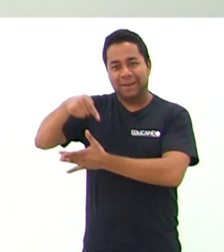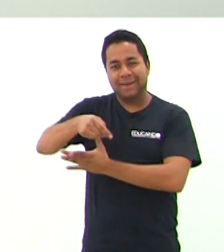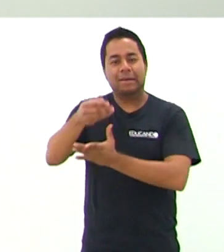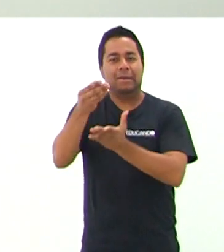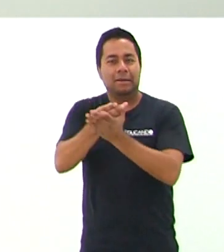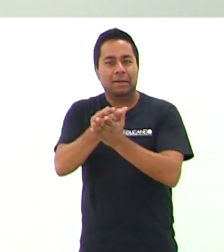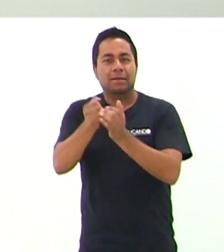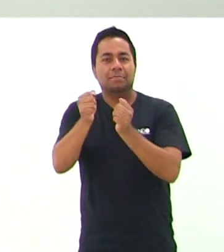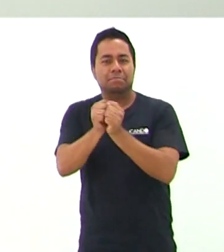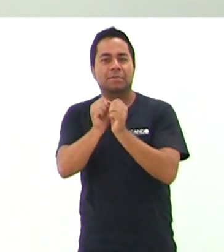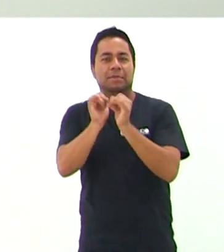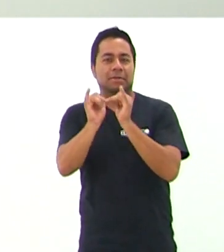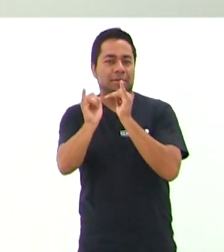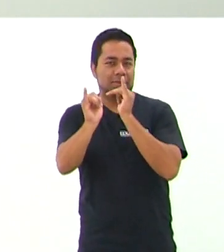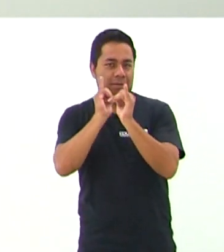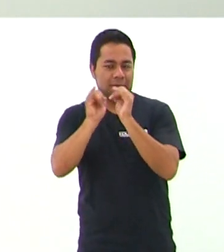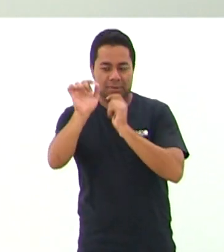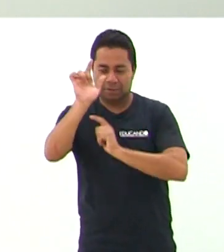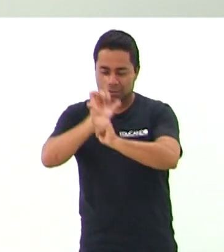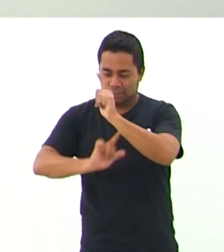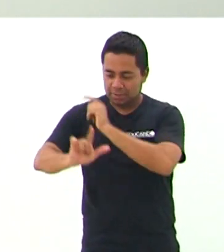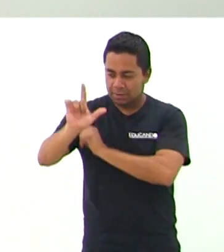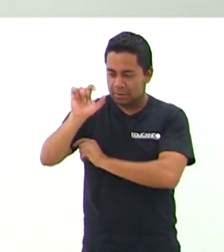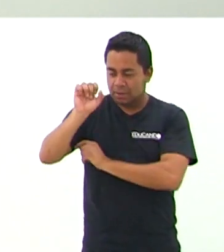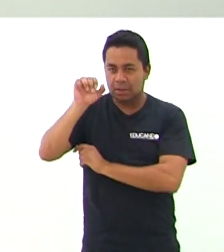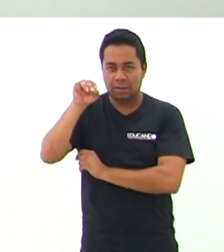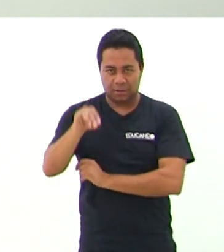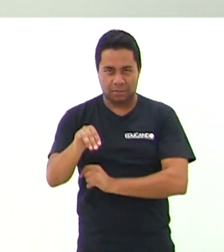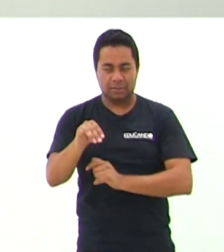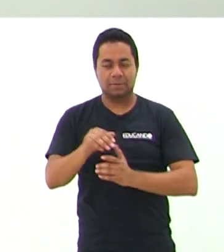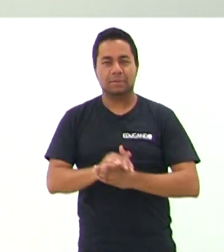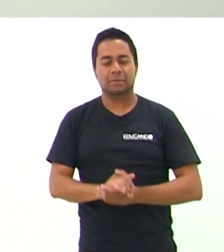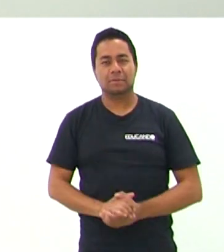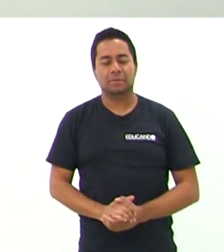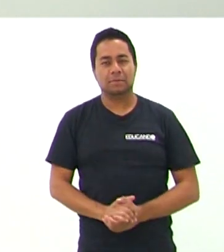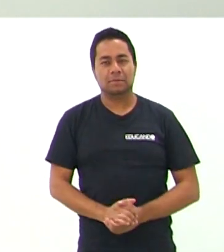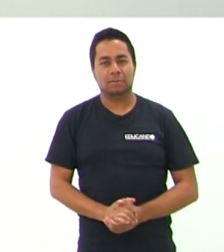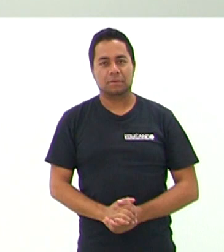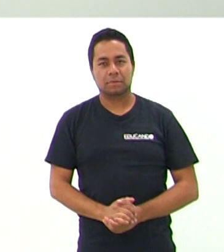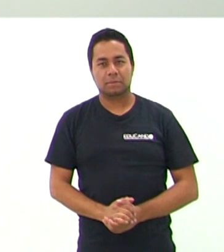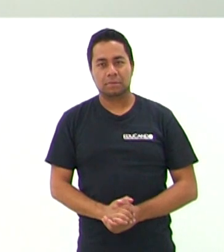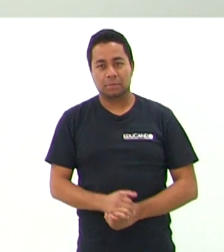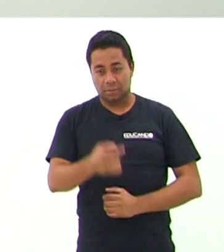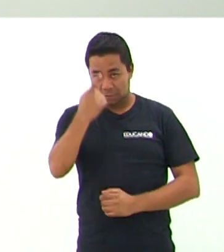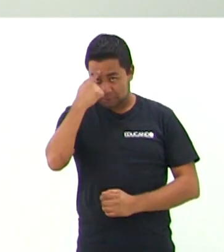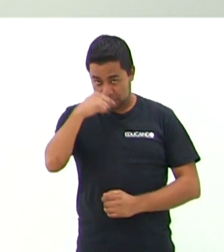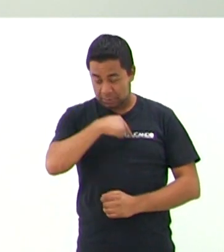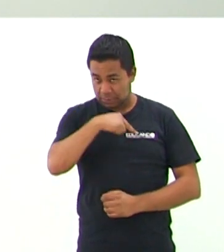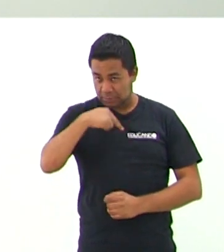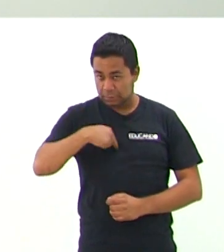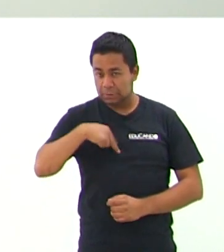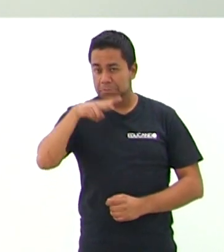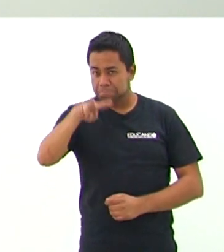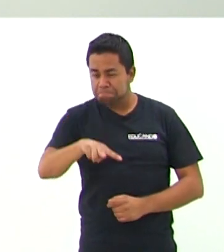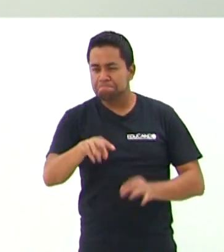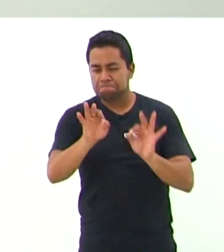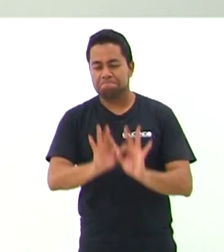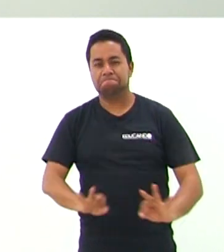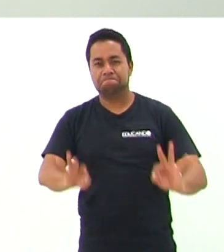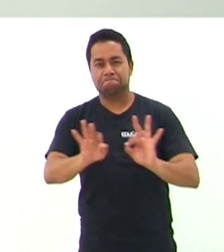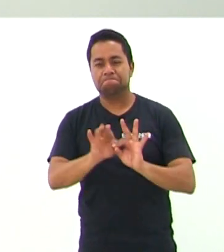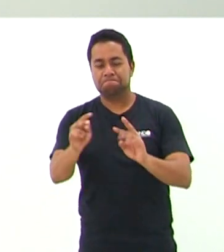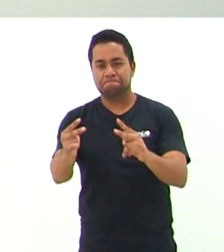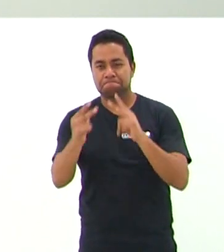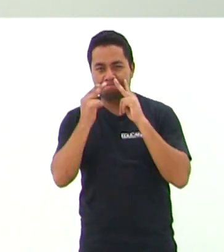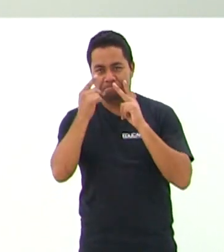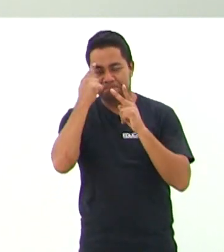sesión con la interpretación en lengua de señas mexicana. Para nosotros es muy importante el que nos sigas acompañando a